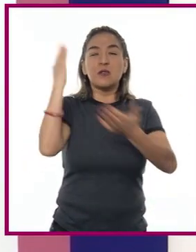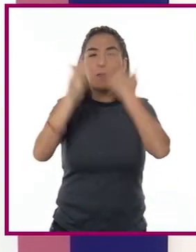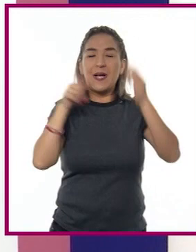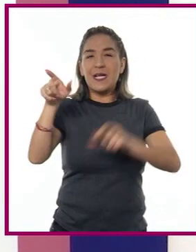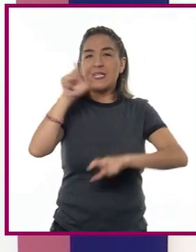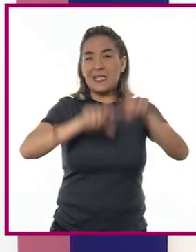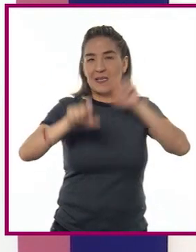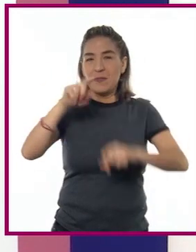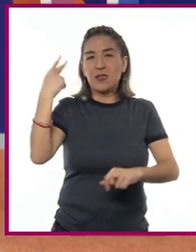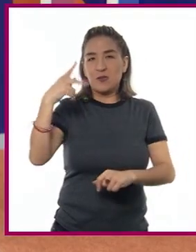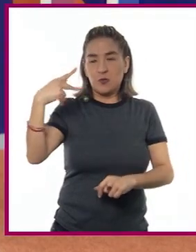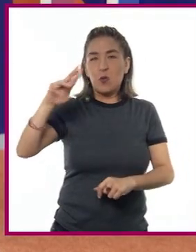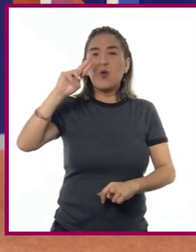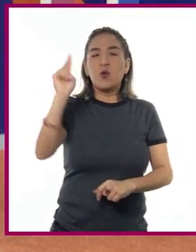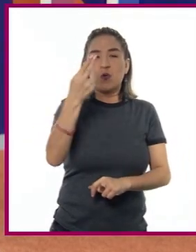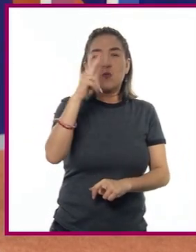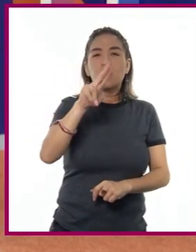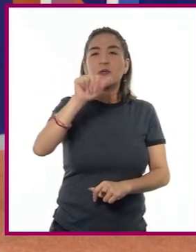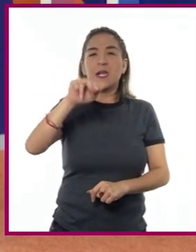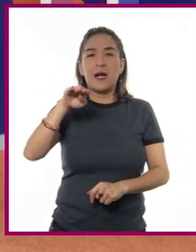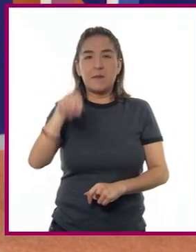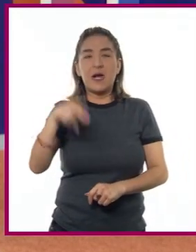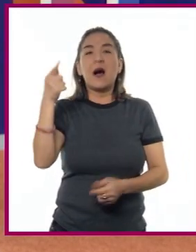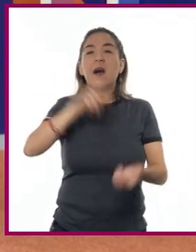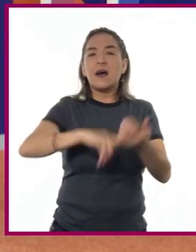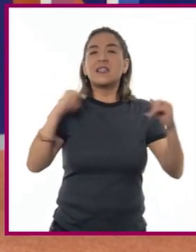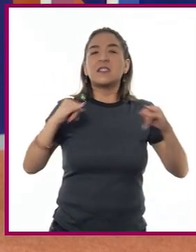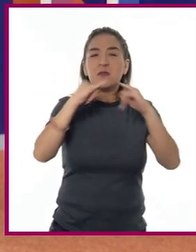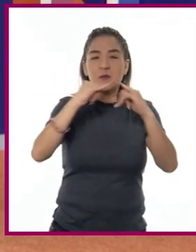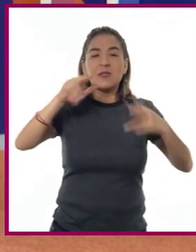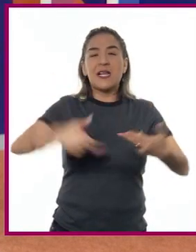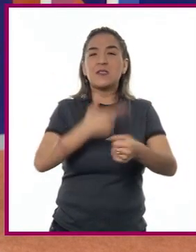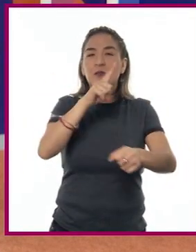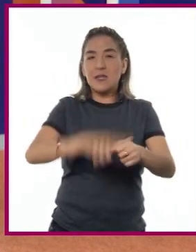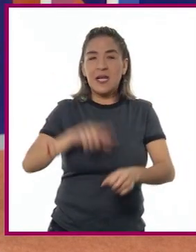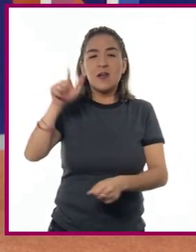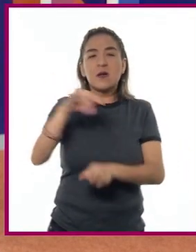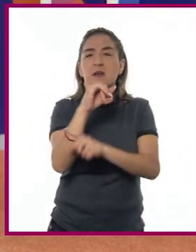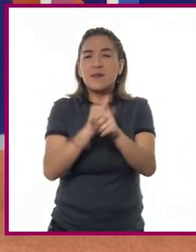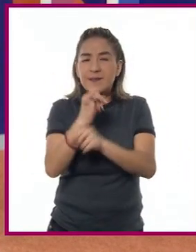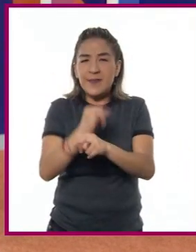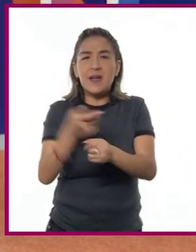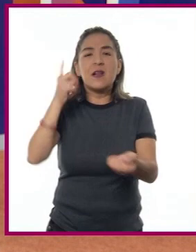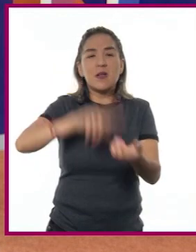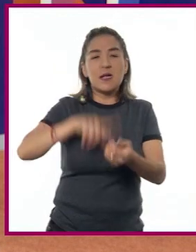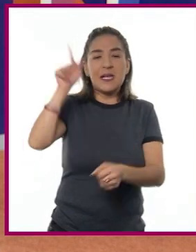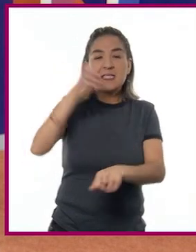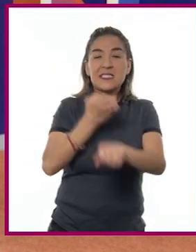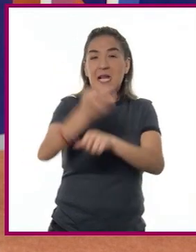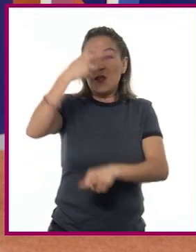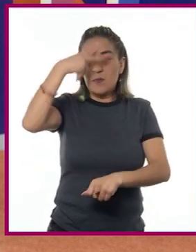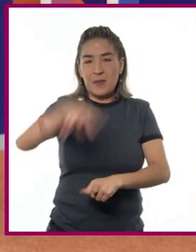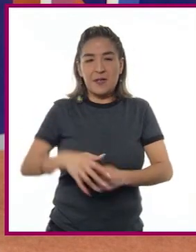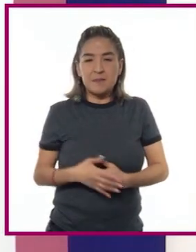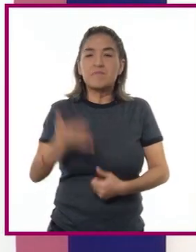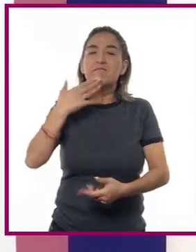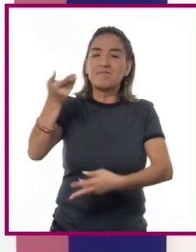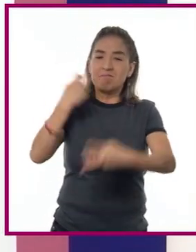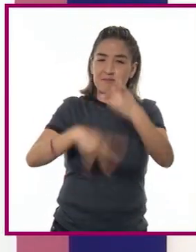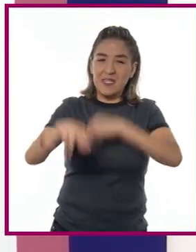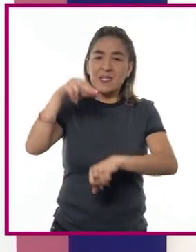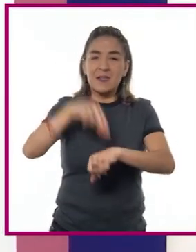Química de la UNAM, quien actualmente labora en el Instituto Nacional de Investigaciones Nucleares en el Estado de México. Bienvenida,